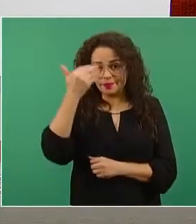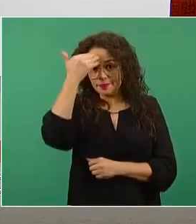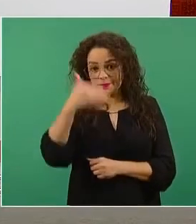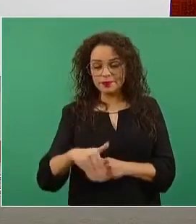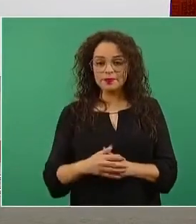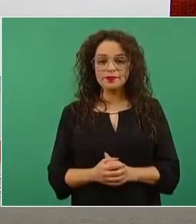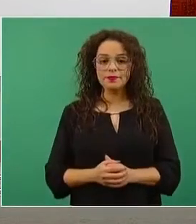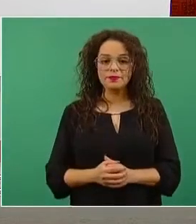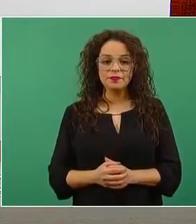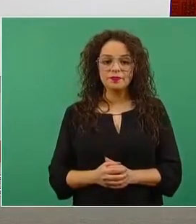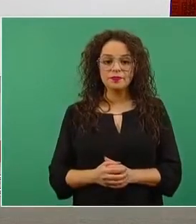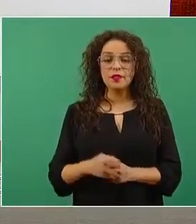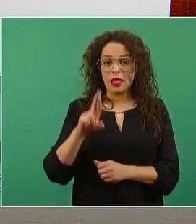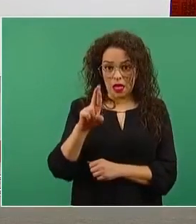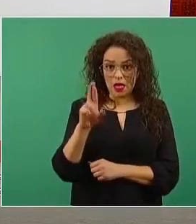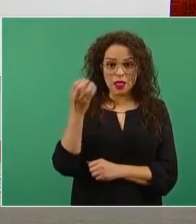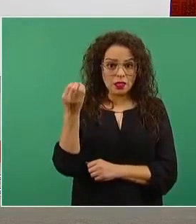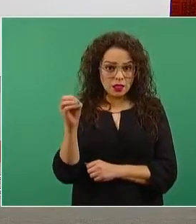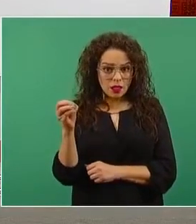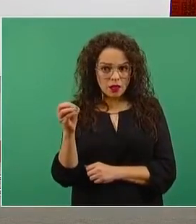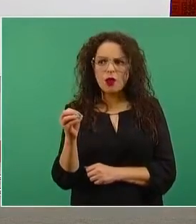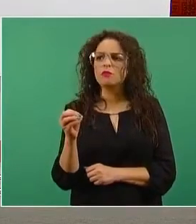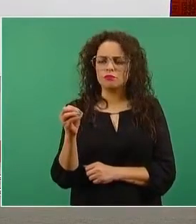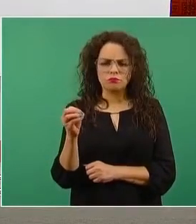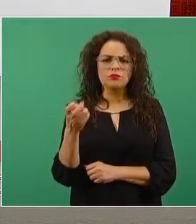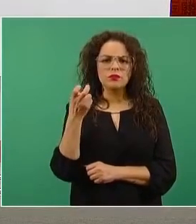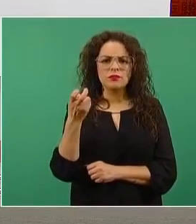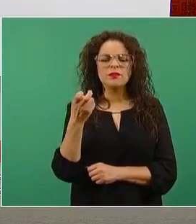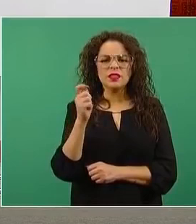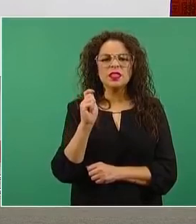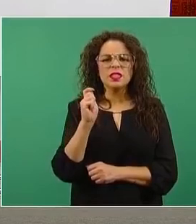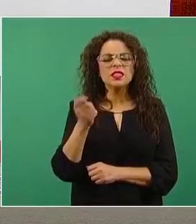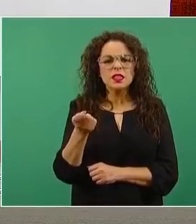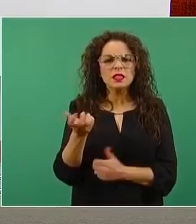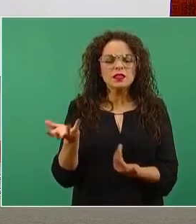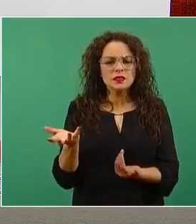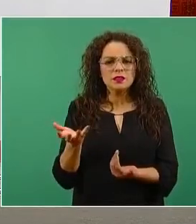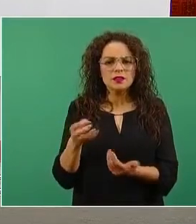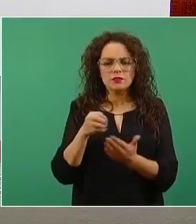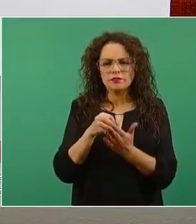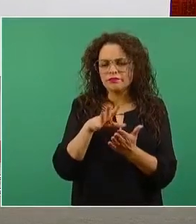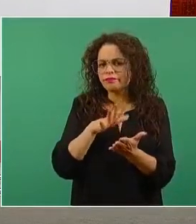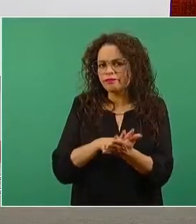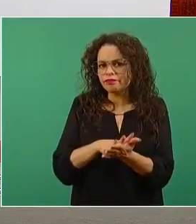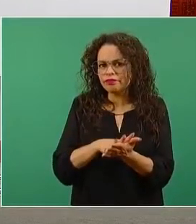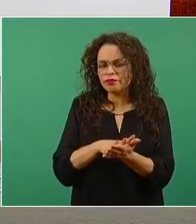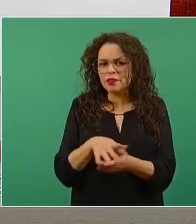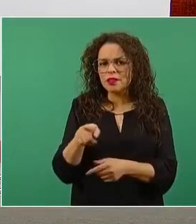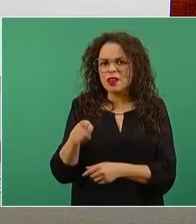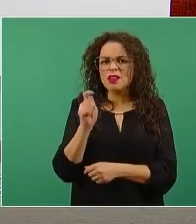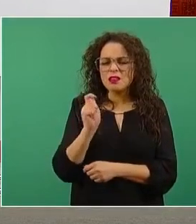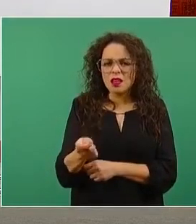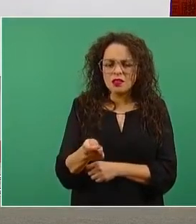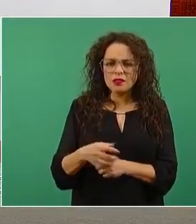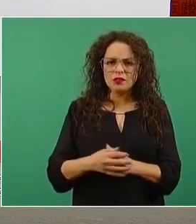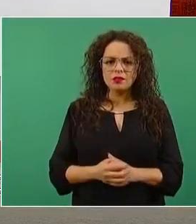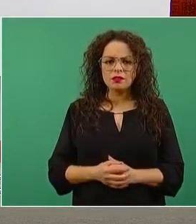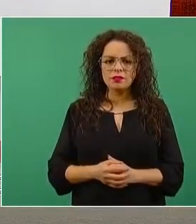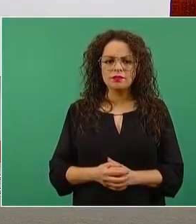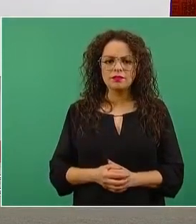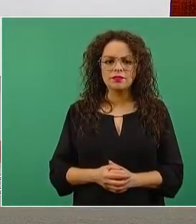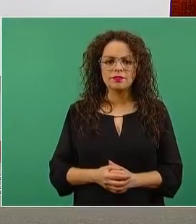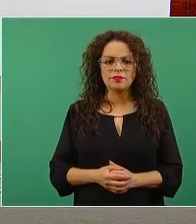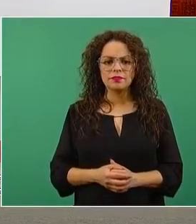Sí, el R0 precisamente es un indicador que por sí mismo funge como uno de